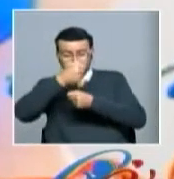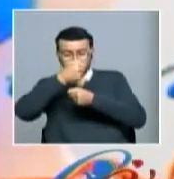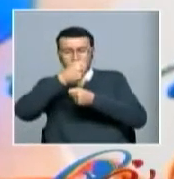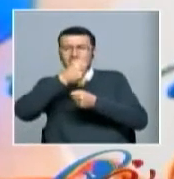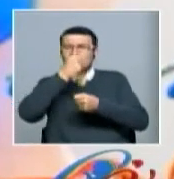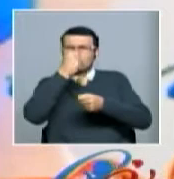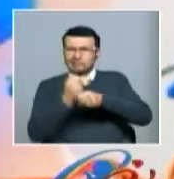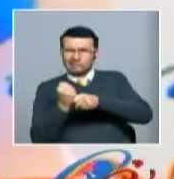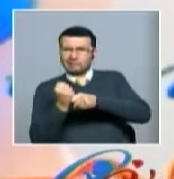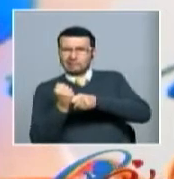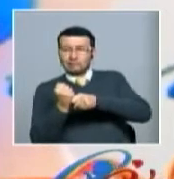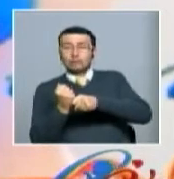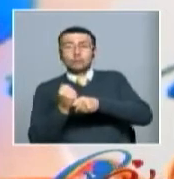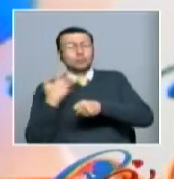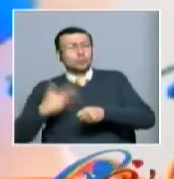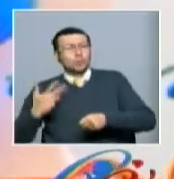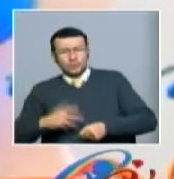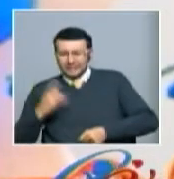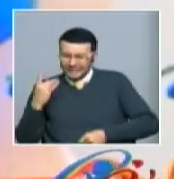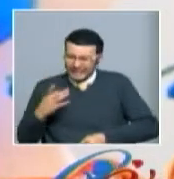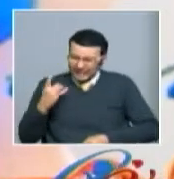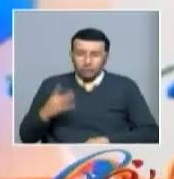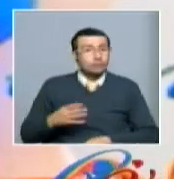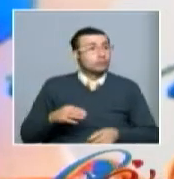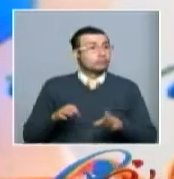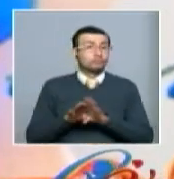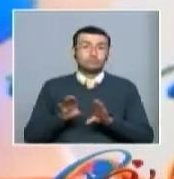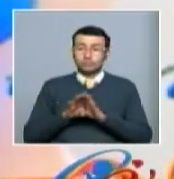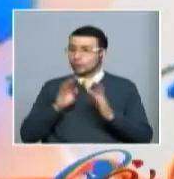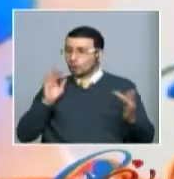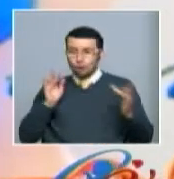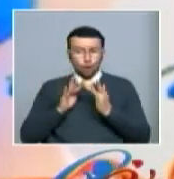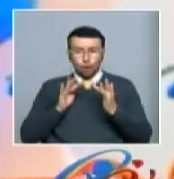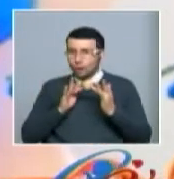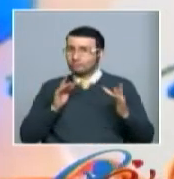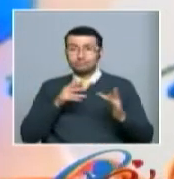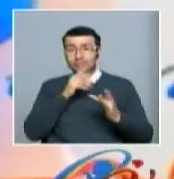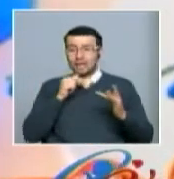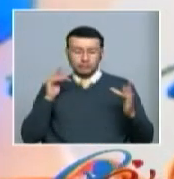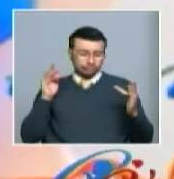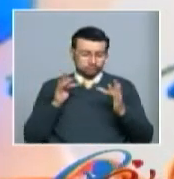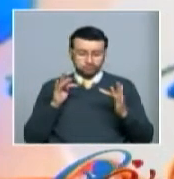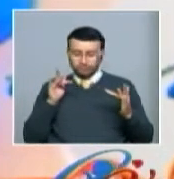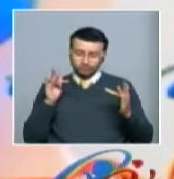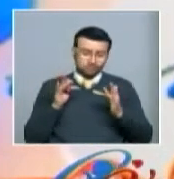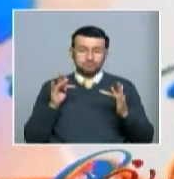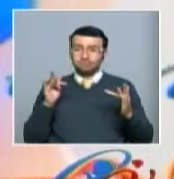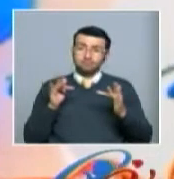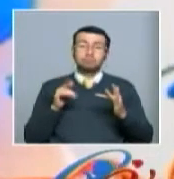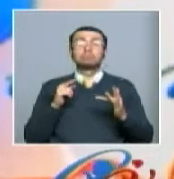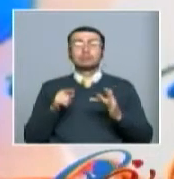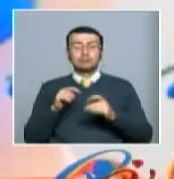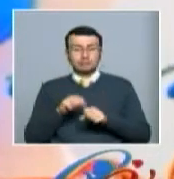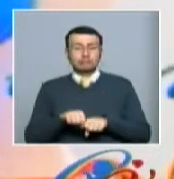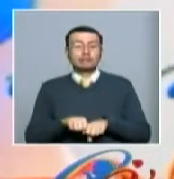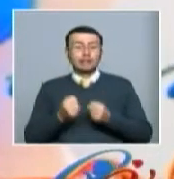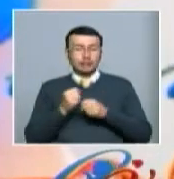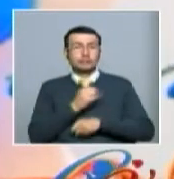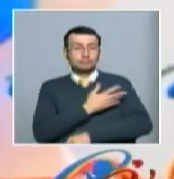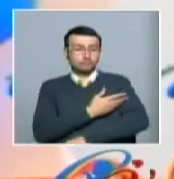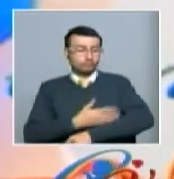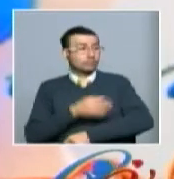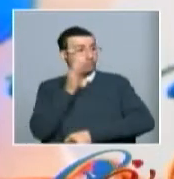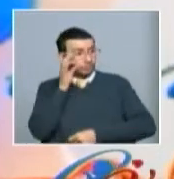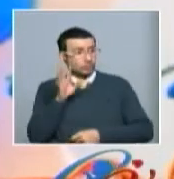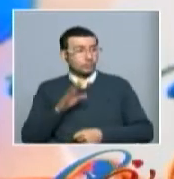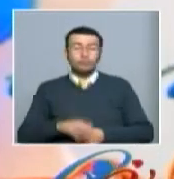así como en esta imagen, el dolor. No hay una comunicación, inclusive se puede presentar una lesión de atrofia muscular. Puede